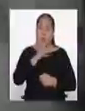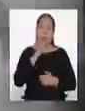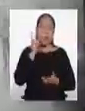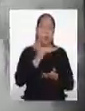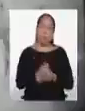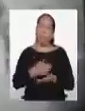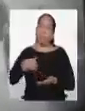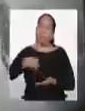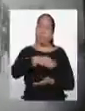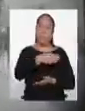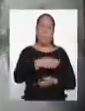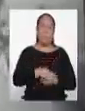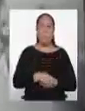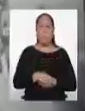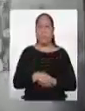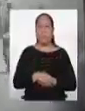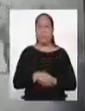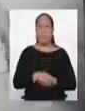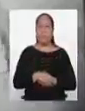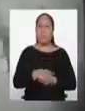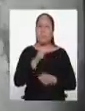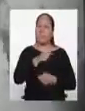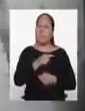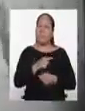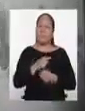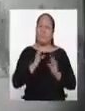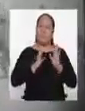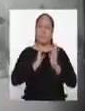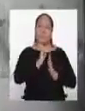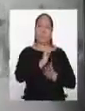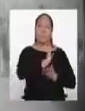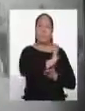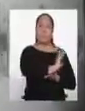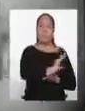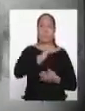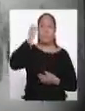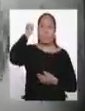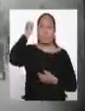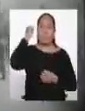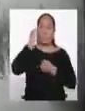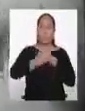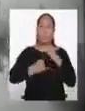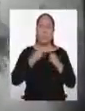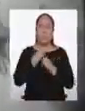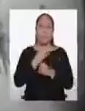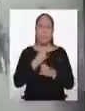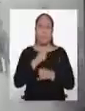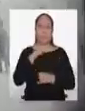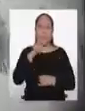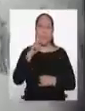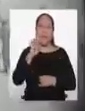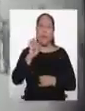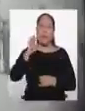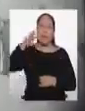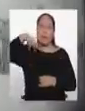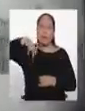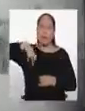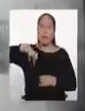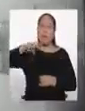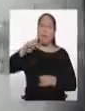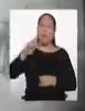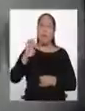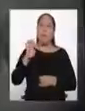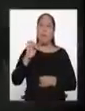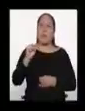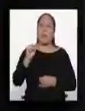de hacer pues una represalia, ¿no? En derecho internacional es claramente represalia, no es un